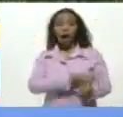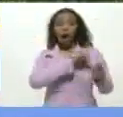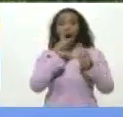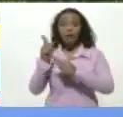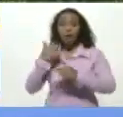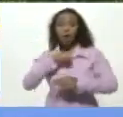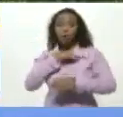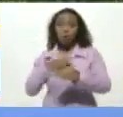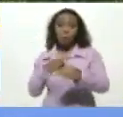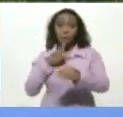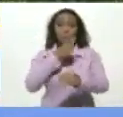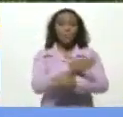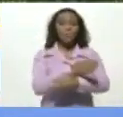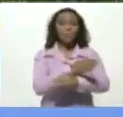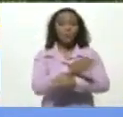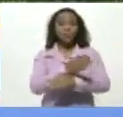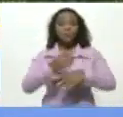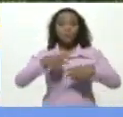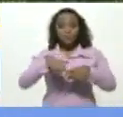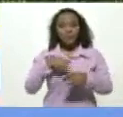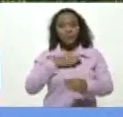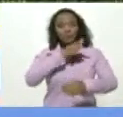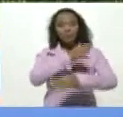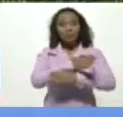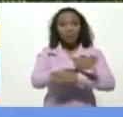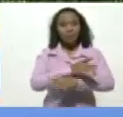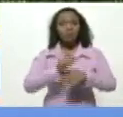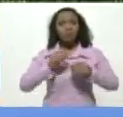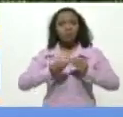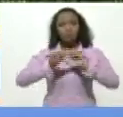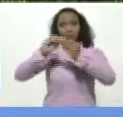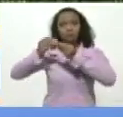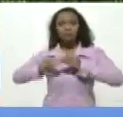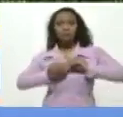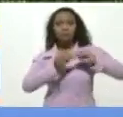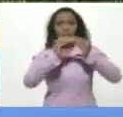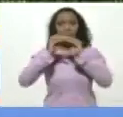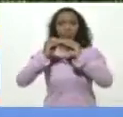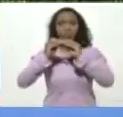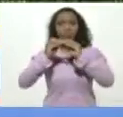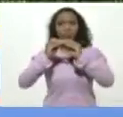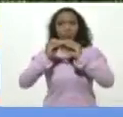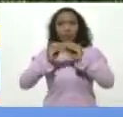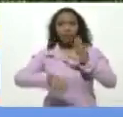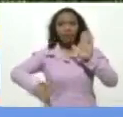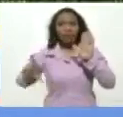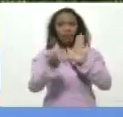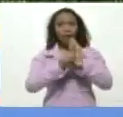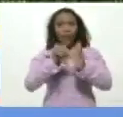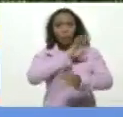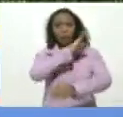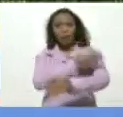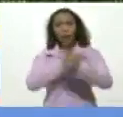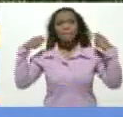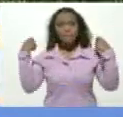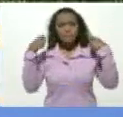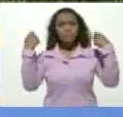iremos, iremos para constituir las leyes del poder